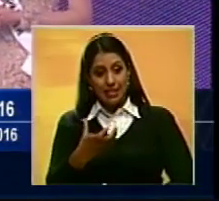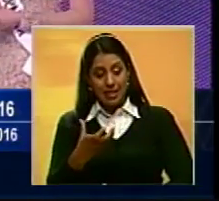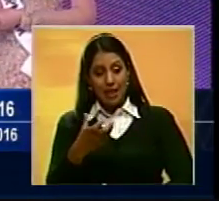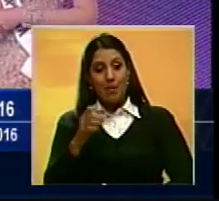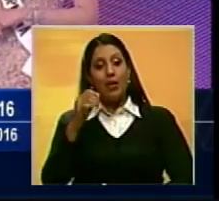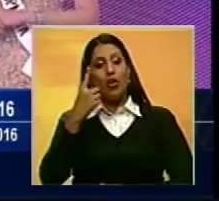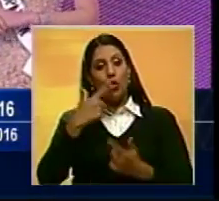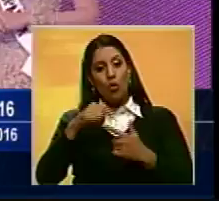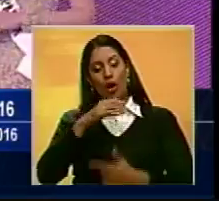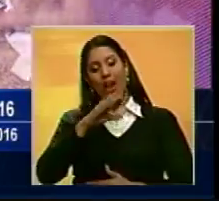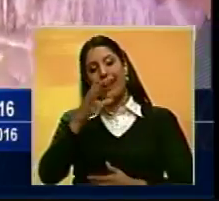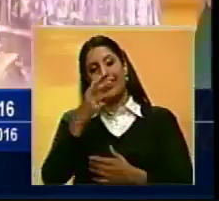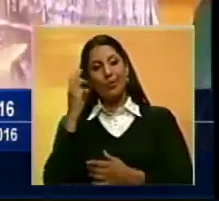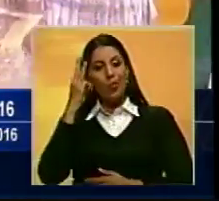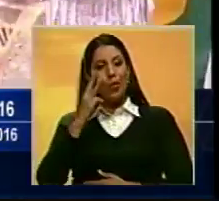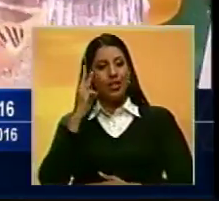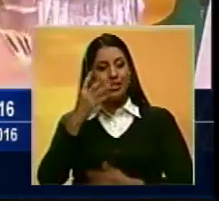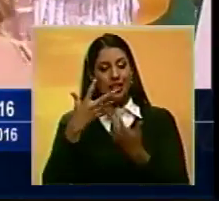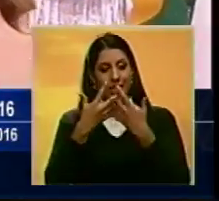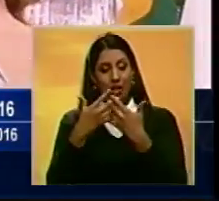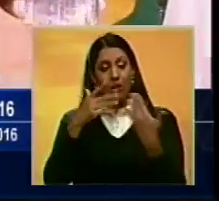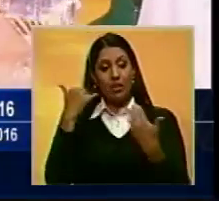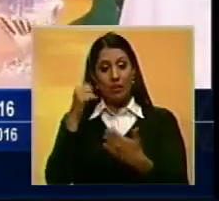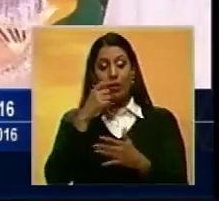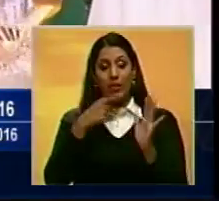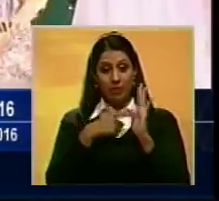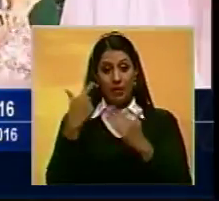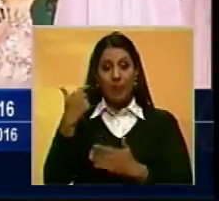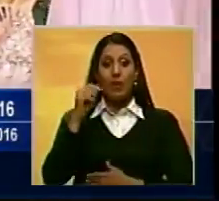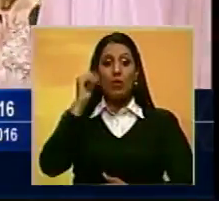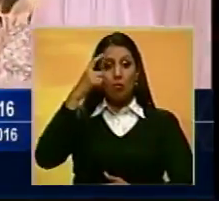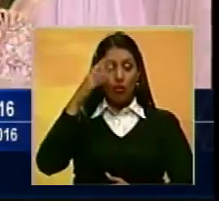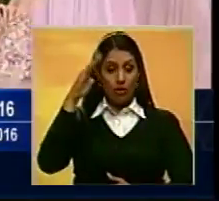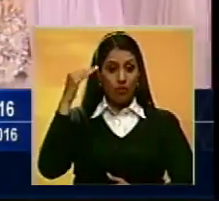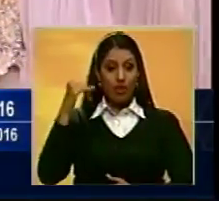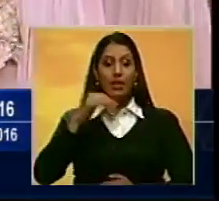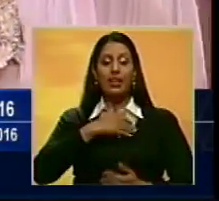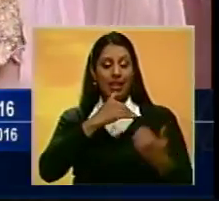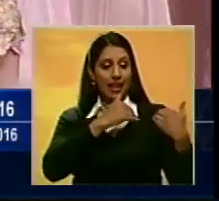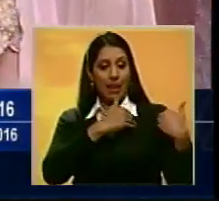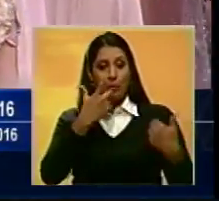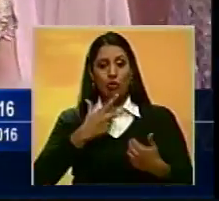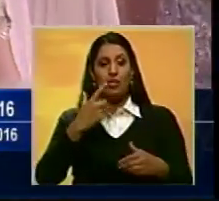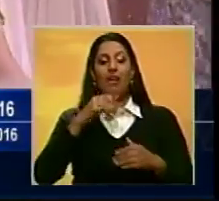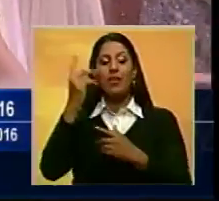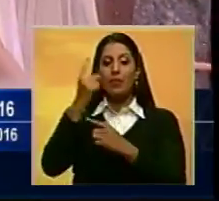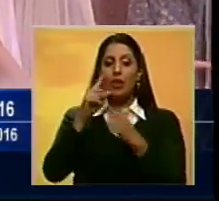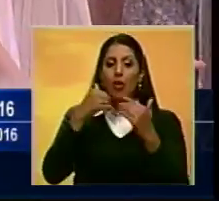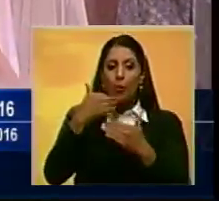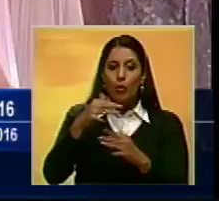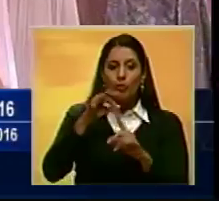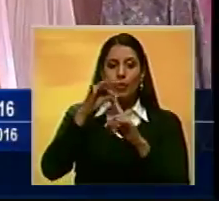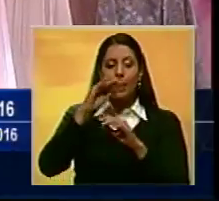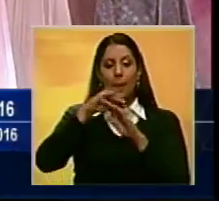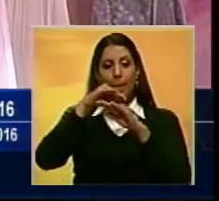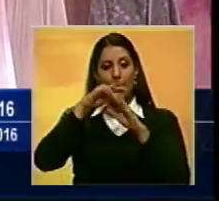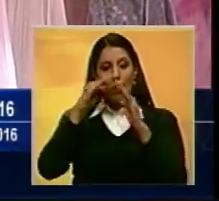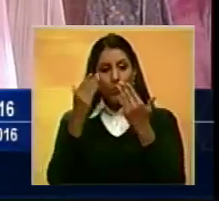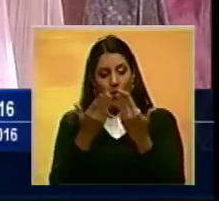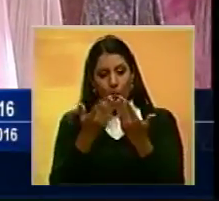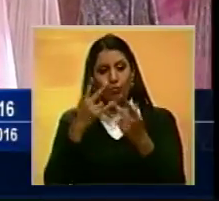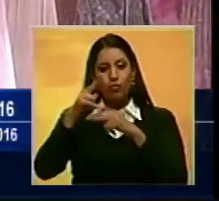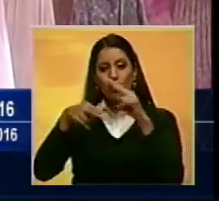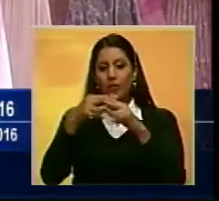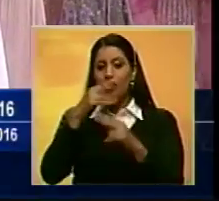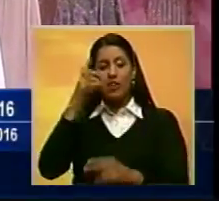ciudad de Washington, Estados Unidos. Igualmente dejó claro que será Marian Habach quien nos represente en la venidera elección del Miss Universo, que aún no